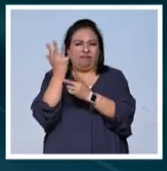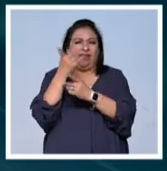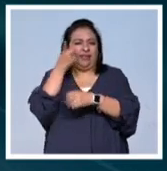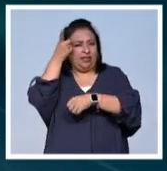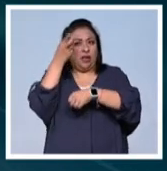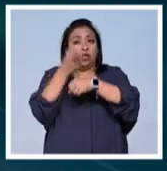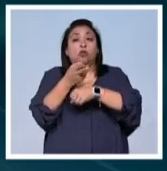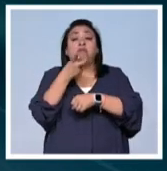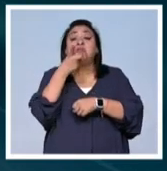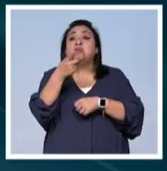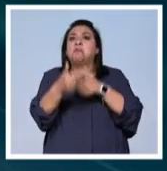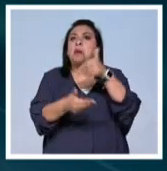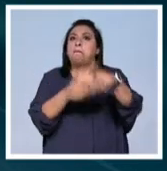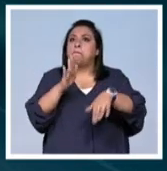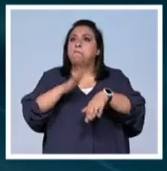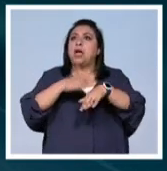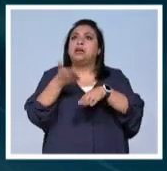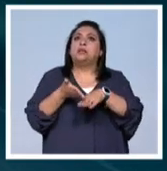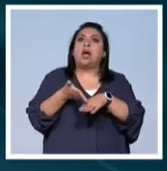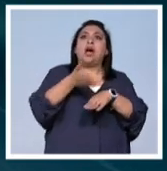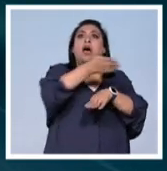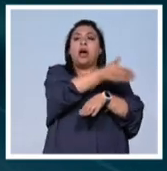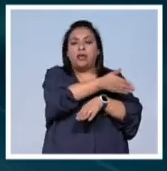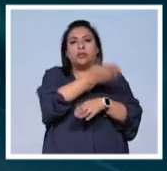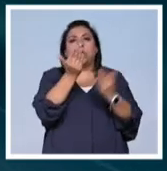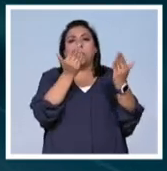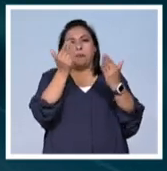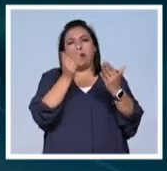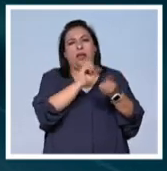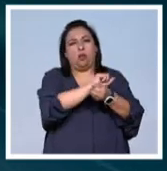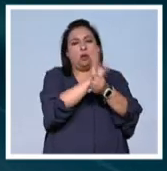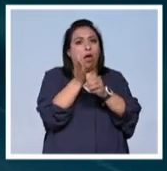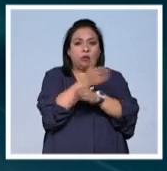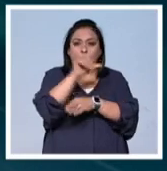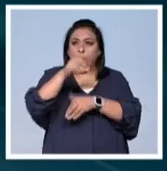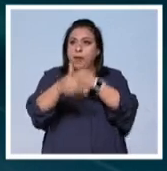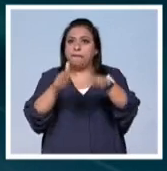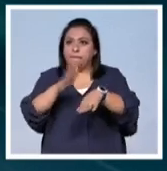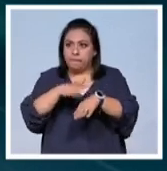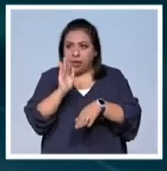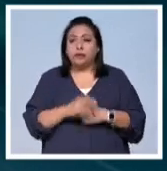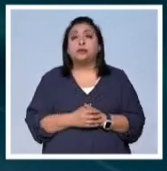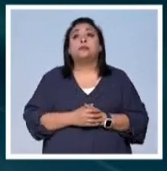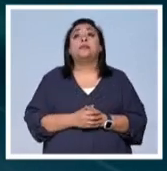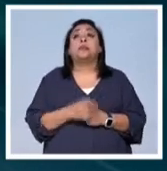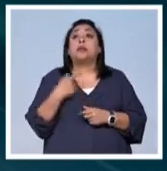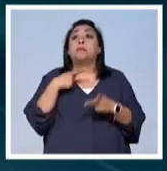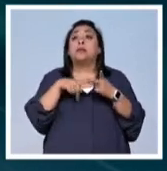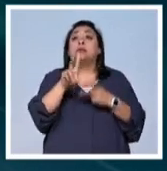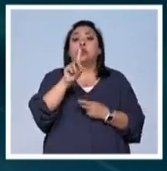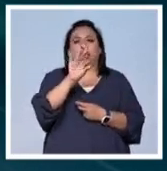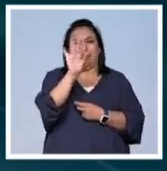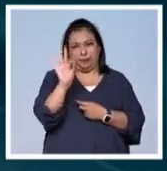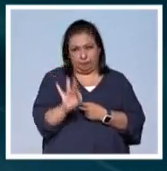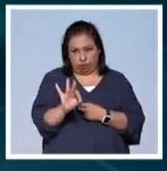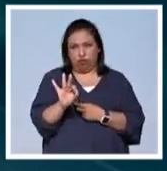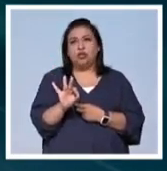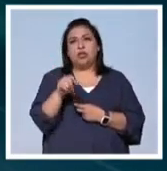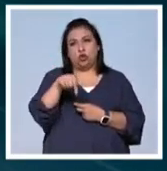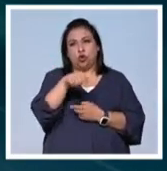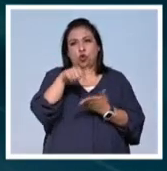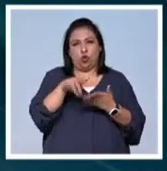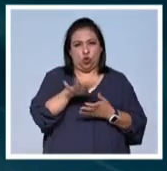refleja un ritmo incluso mayor al que se manejaba antes de la emergencia sanitaria estamos con el 30% en